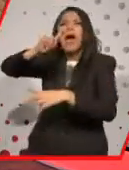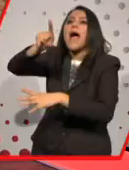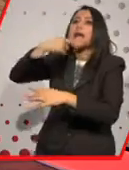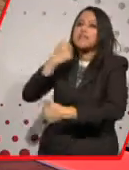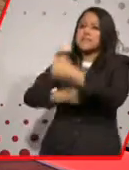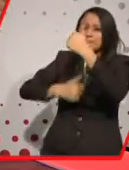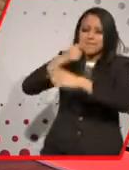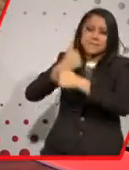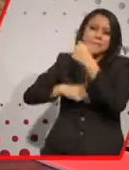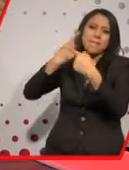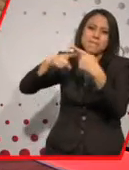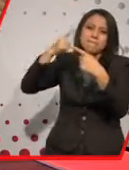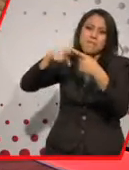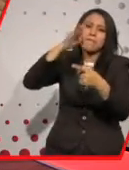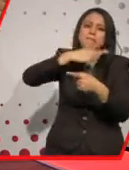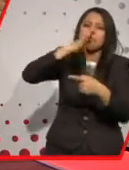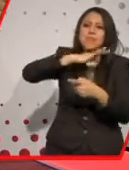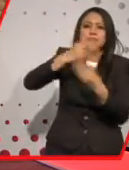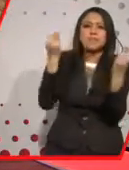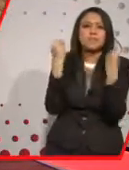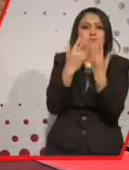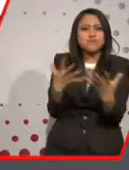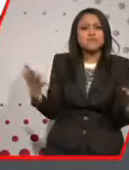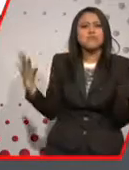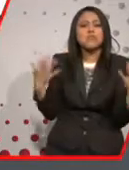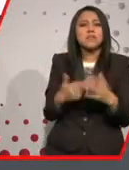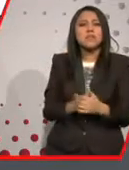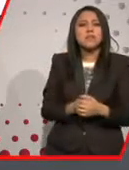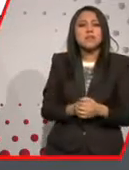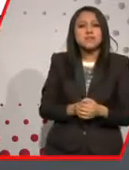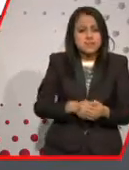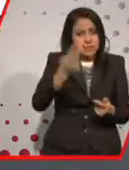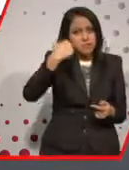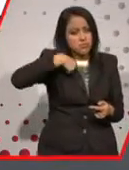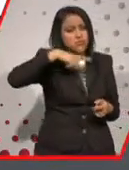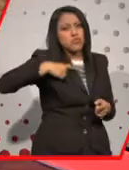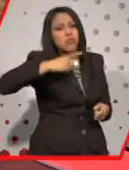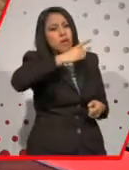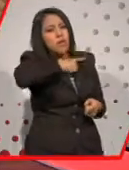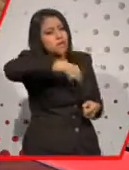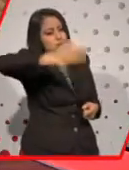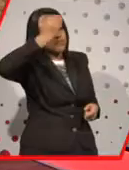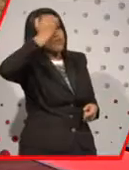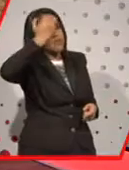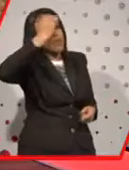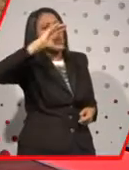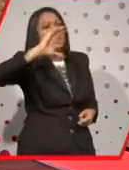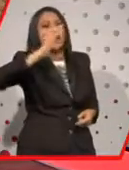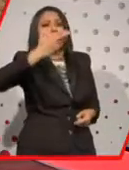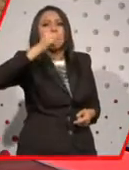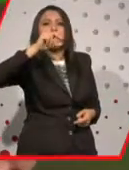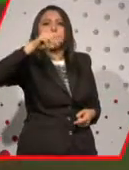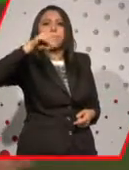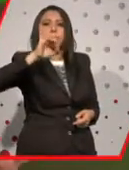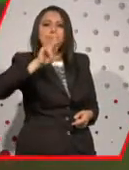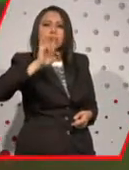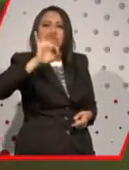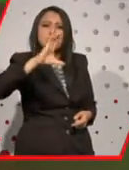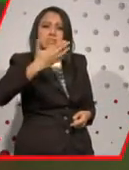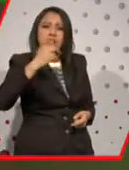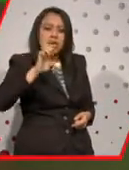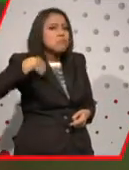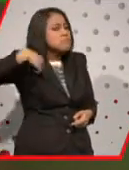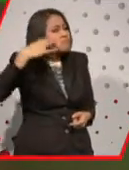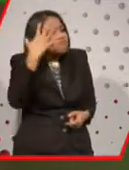El pretexto es ir a ver cine, pero el fiestón está bárbaro. El pretexto es ir a ver cine y a conocer Campeche, porque es una ciudad que casi no se visita y es